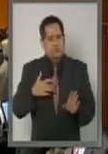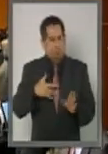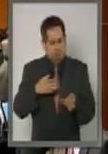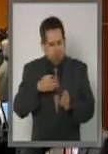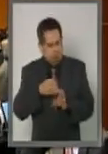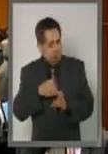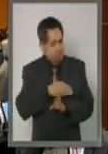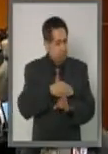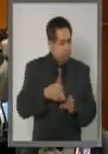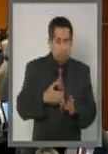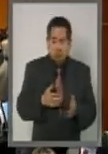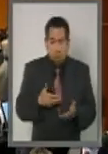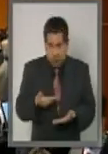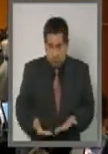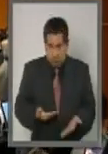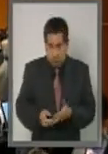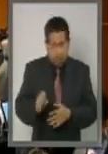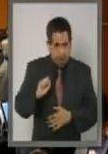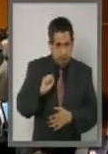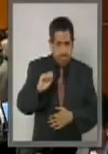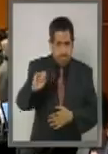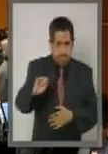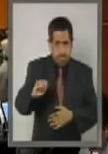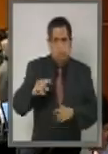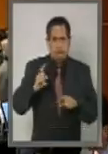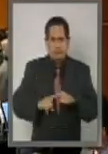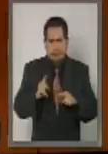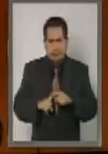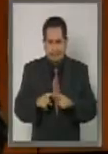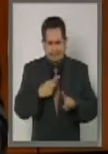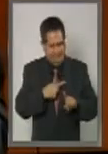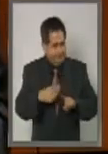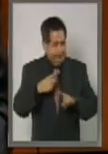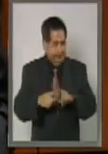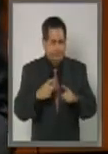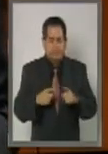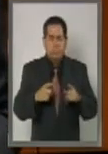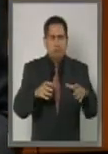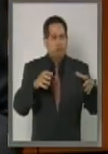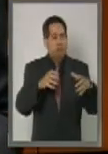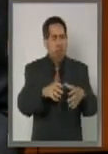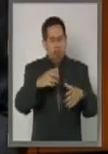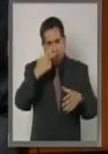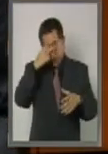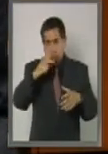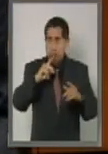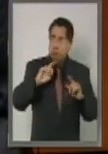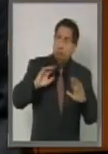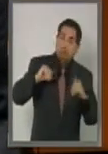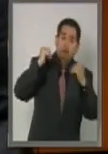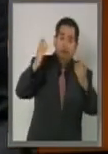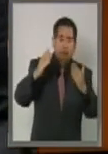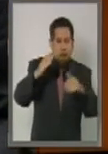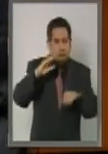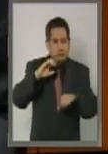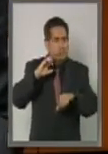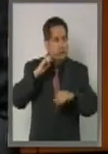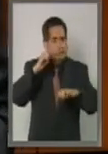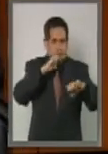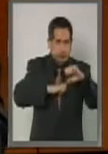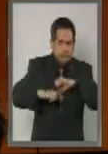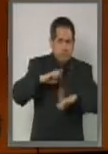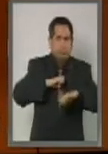registro, es que hoy todas las representaciones diplomáticas de México en el exterior, nuestras